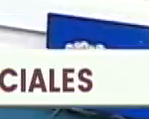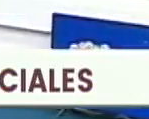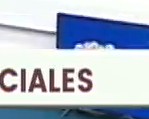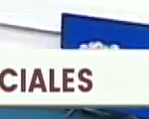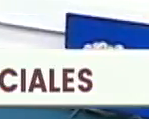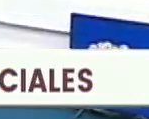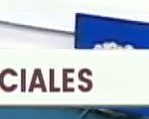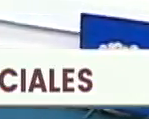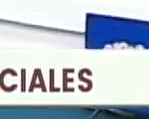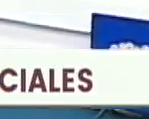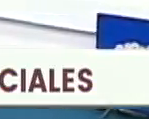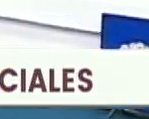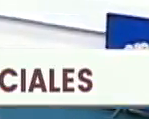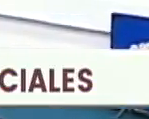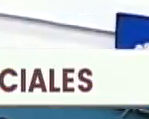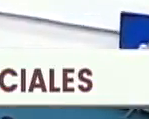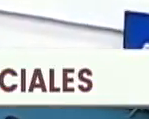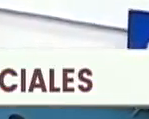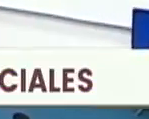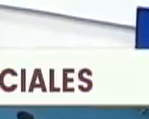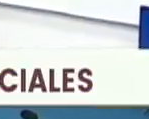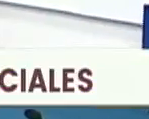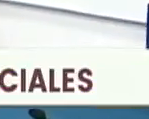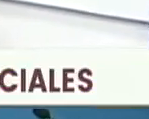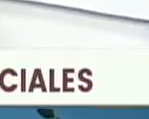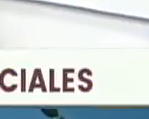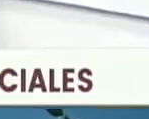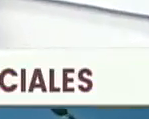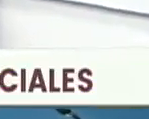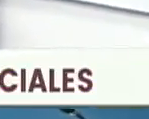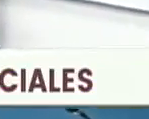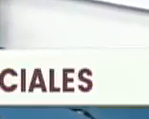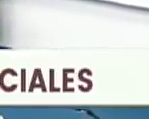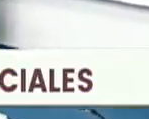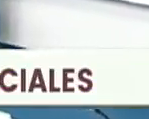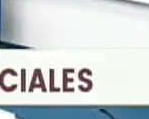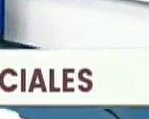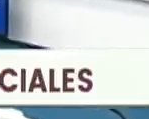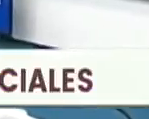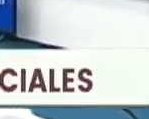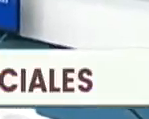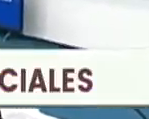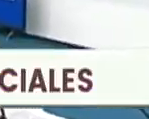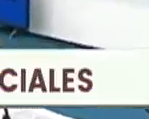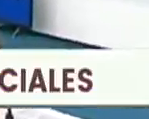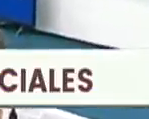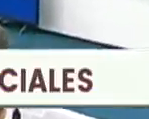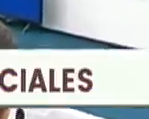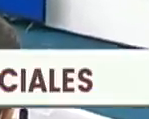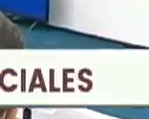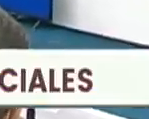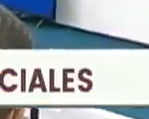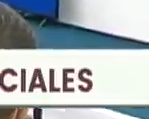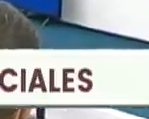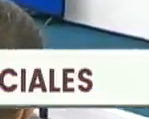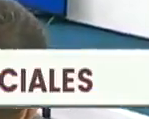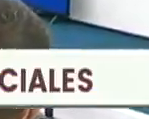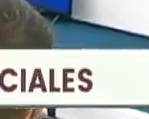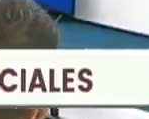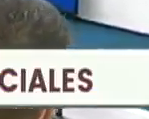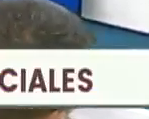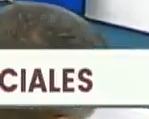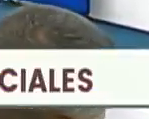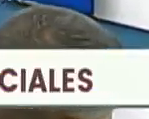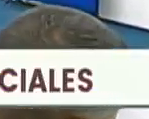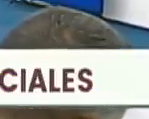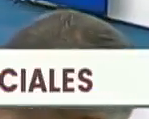Este taller para, bueno, en público y en privado, revisar todos los planes de la construcción